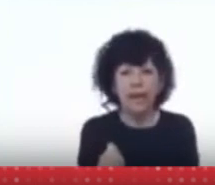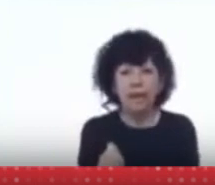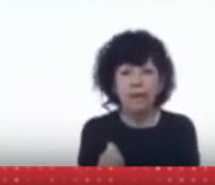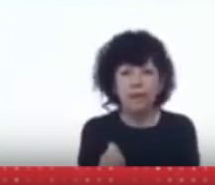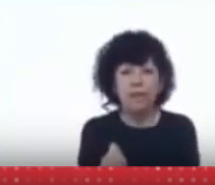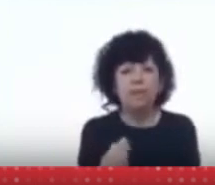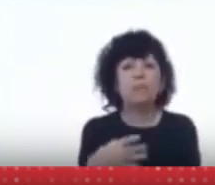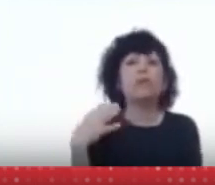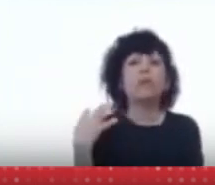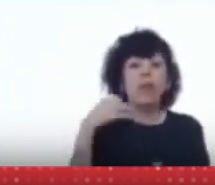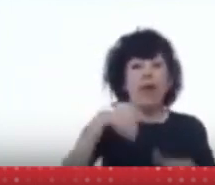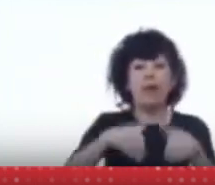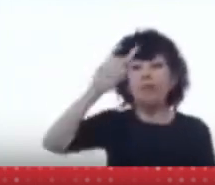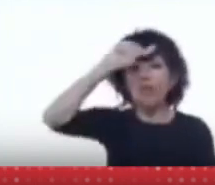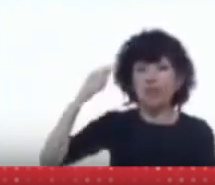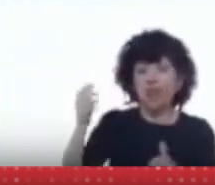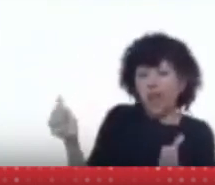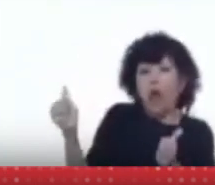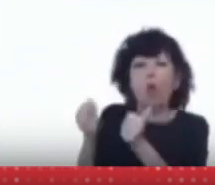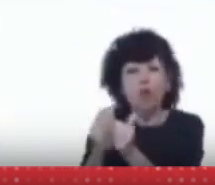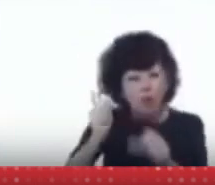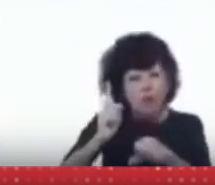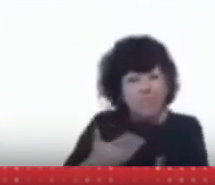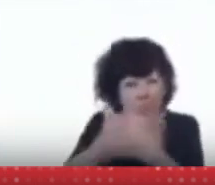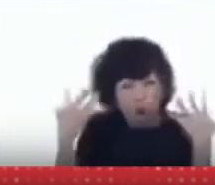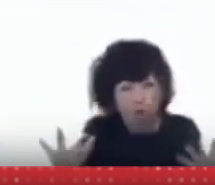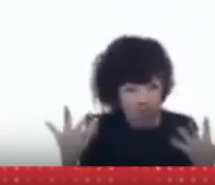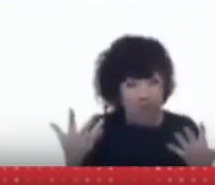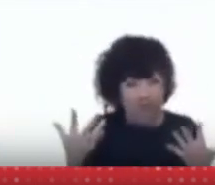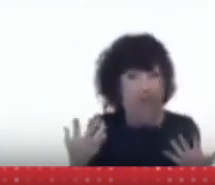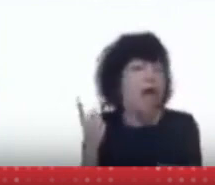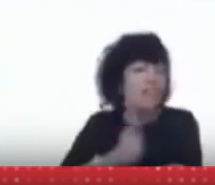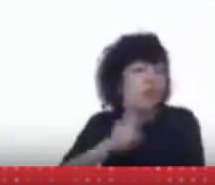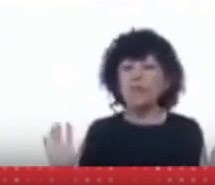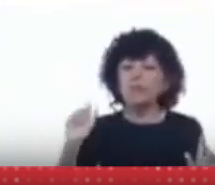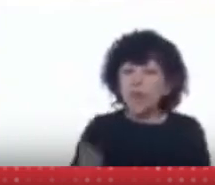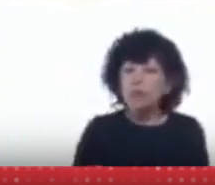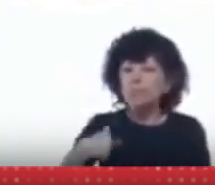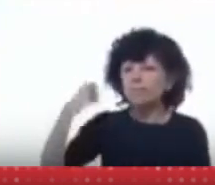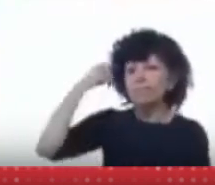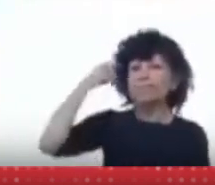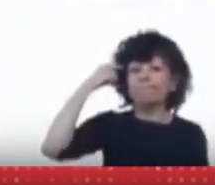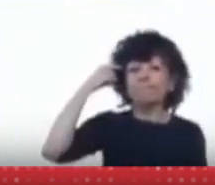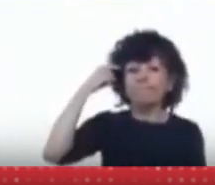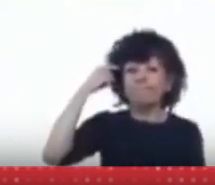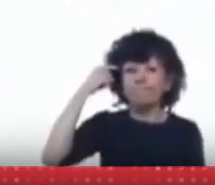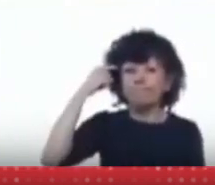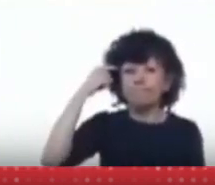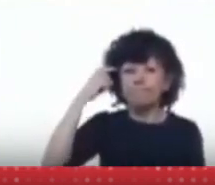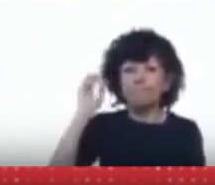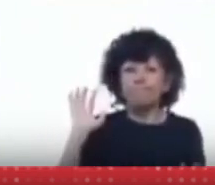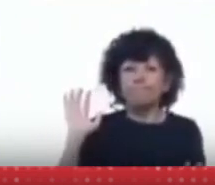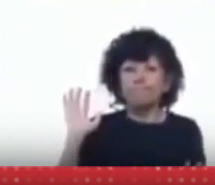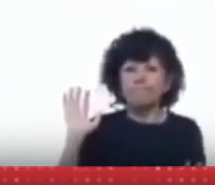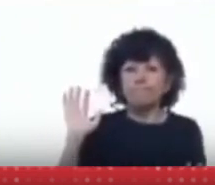nacional tuvo que ver con empujar un proyecto político. Creo que